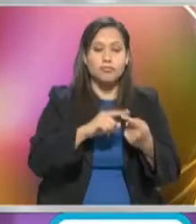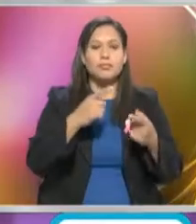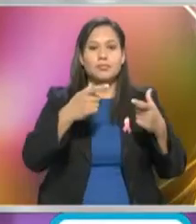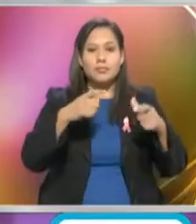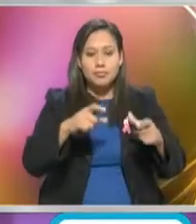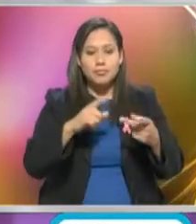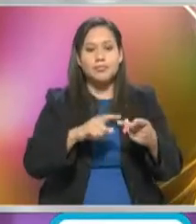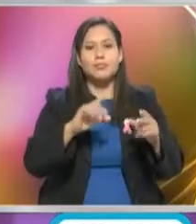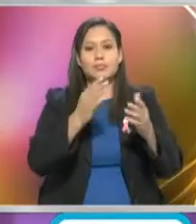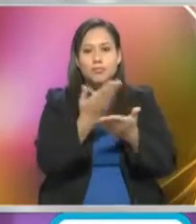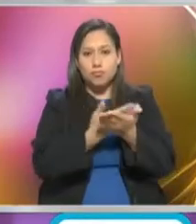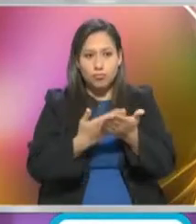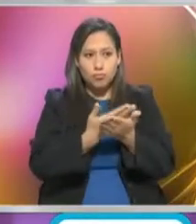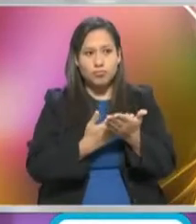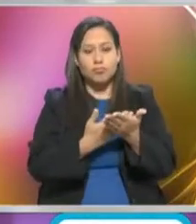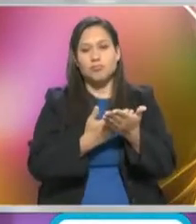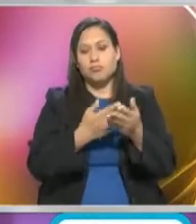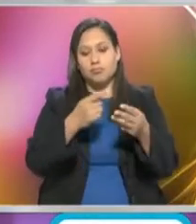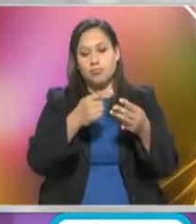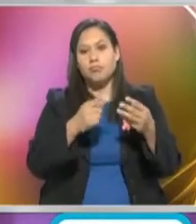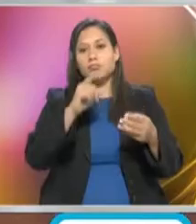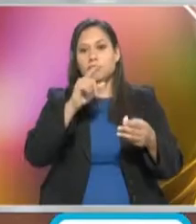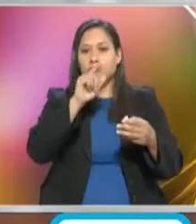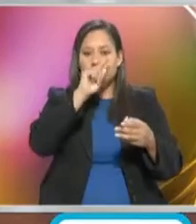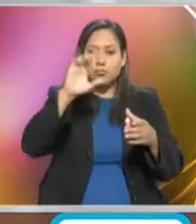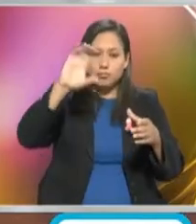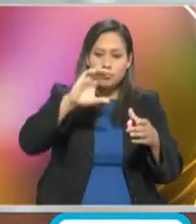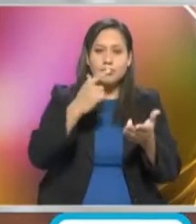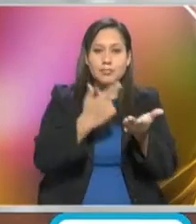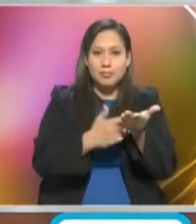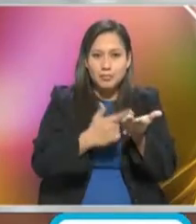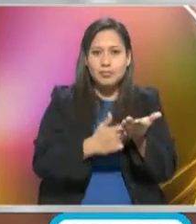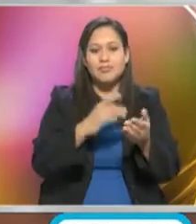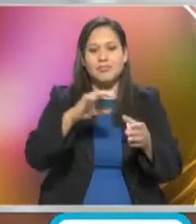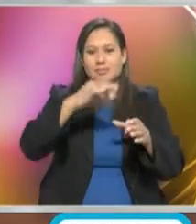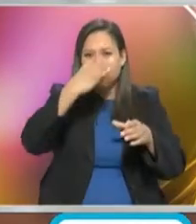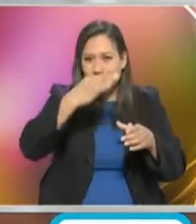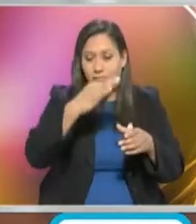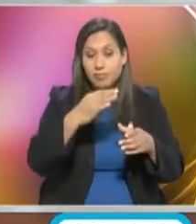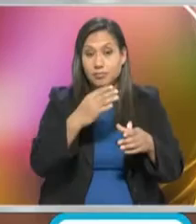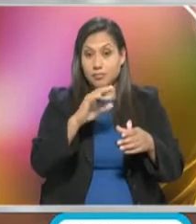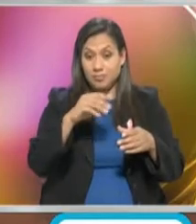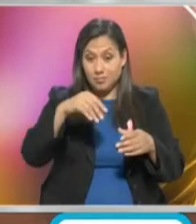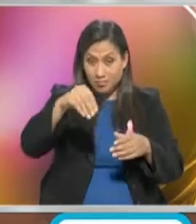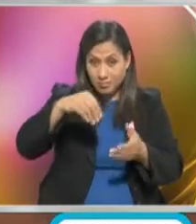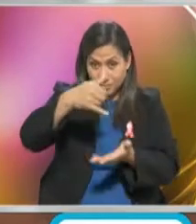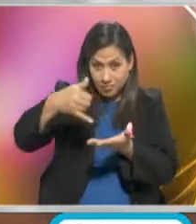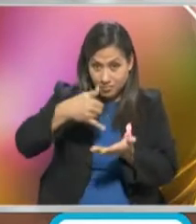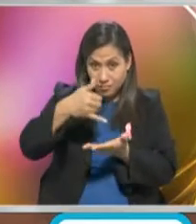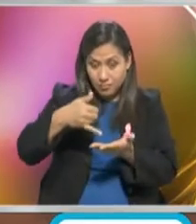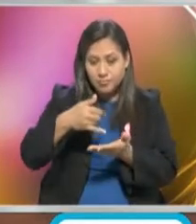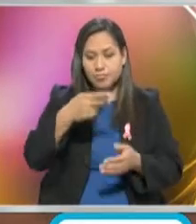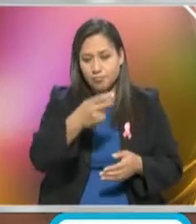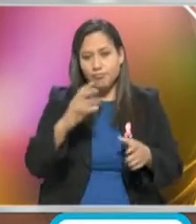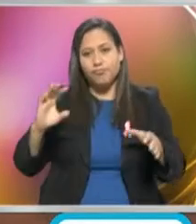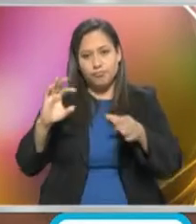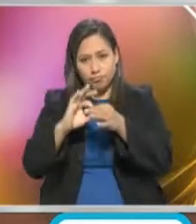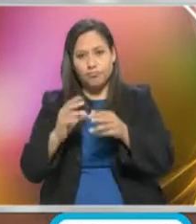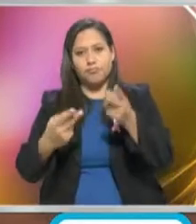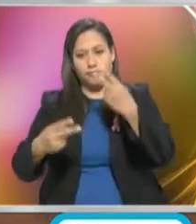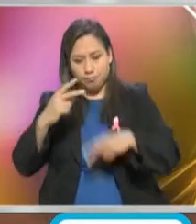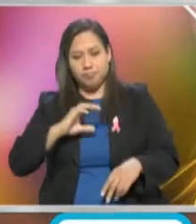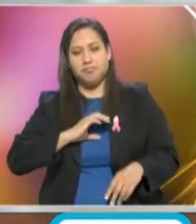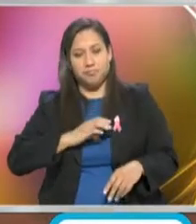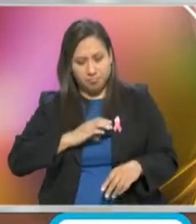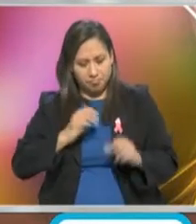dulces, pastas y puramente cereales, grasas, ¿no? animales, fritanga, todo lo que es frito tiene alguna relación con